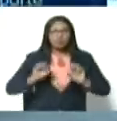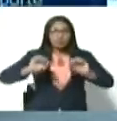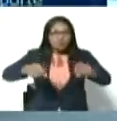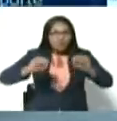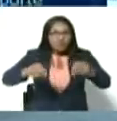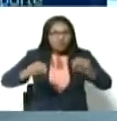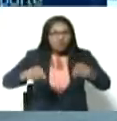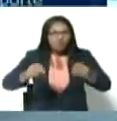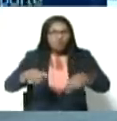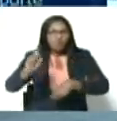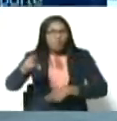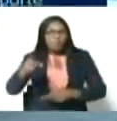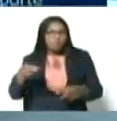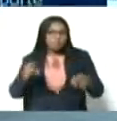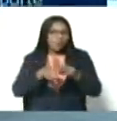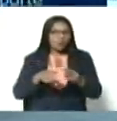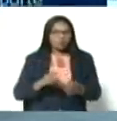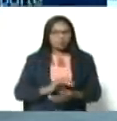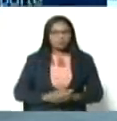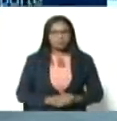motorizados, mototaxistas,